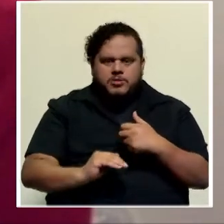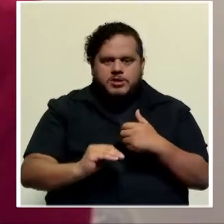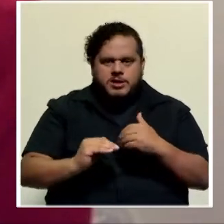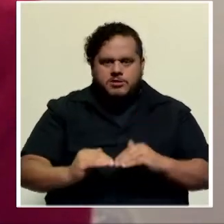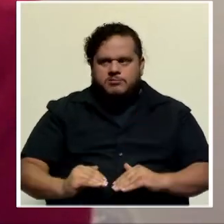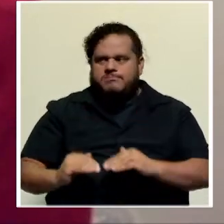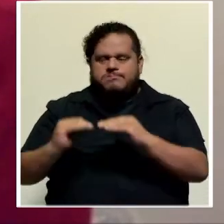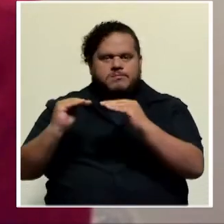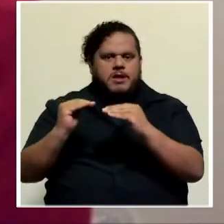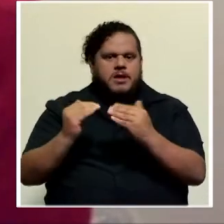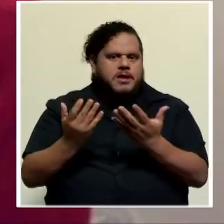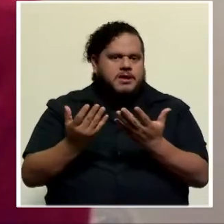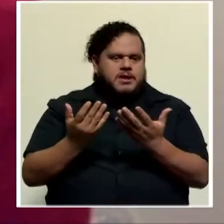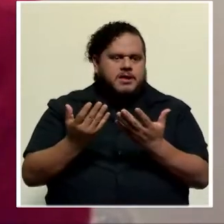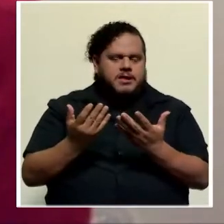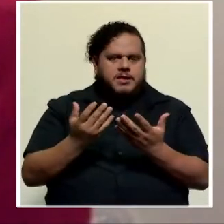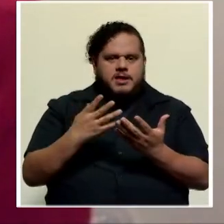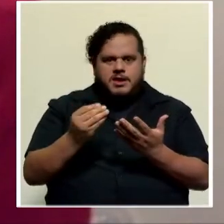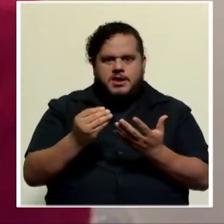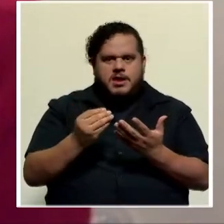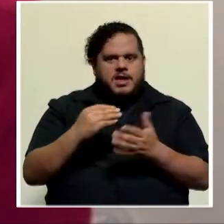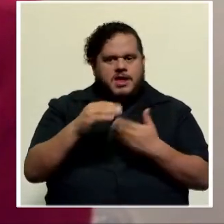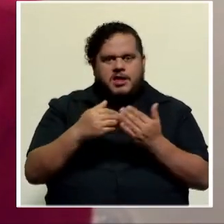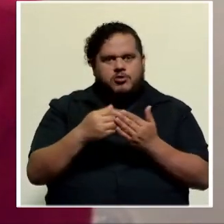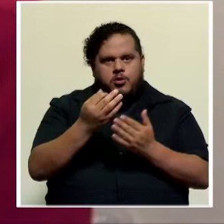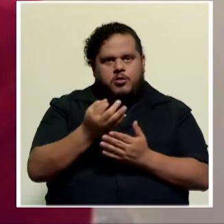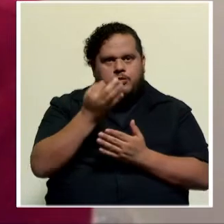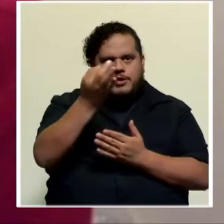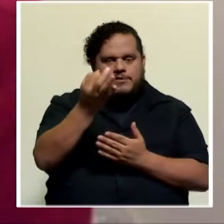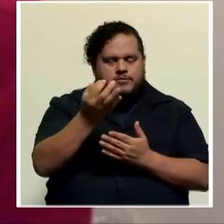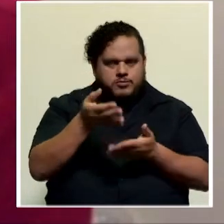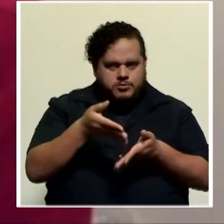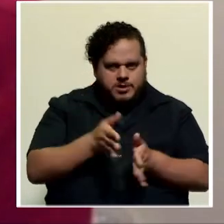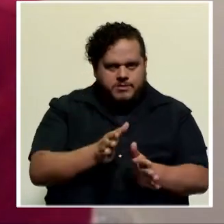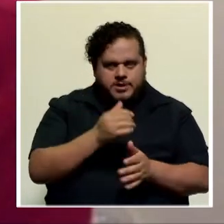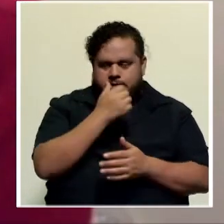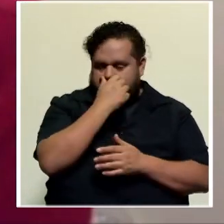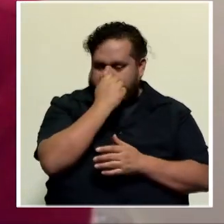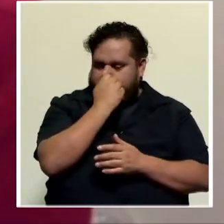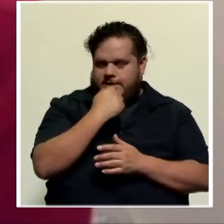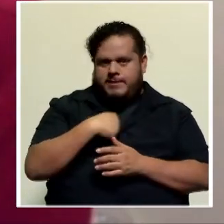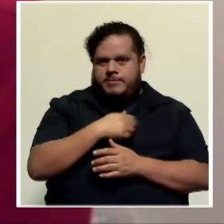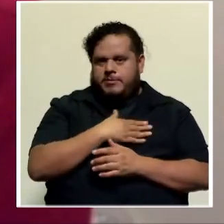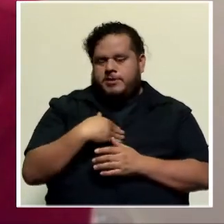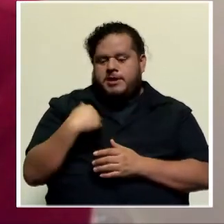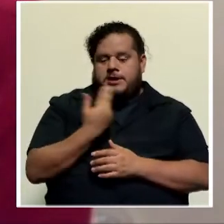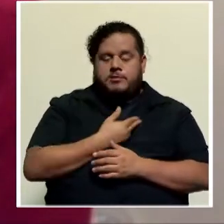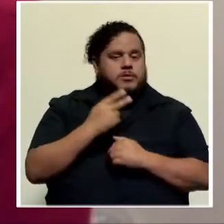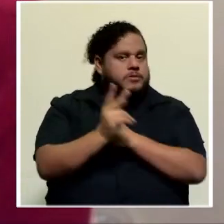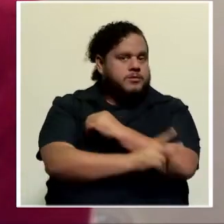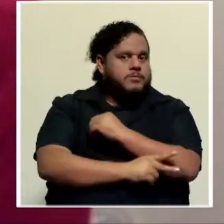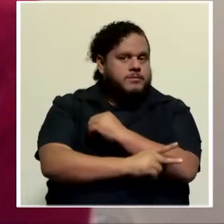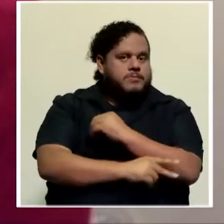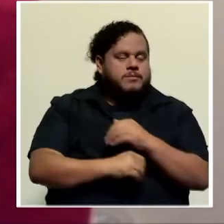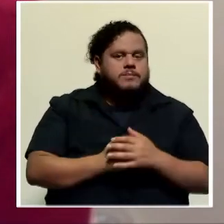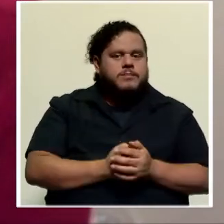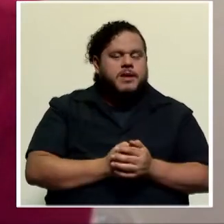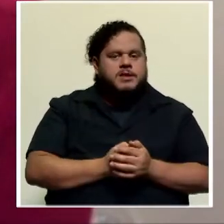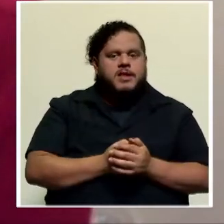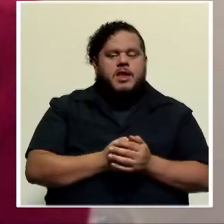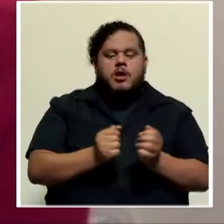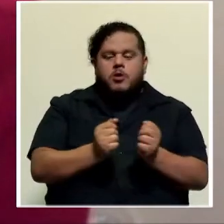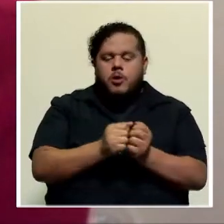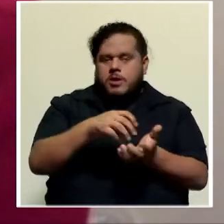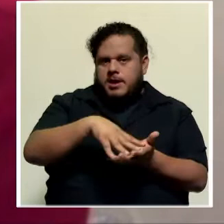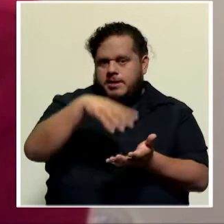que tenemos hoy en día a nuestro alrededor y a los niños que están por venir. A mí me gustaría que nuestro país, con el